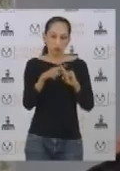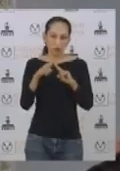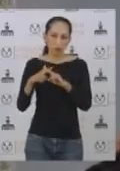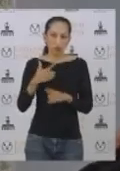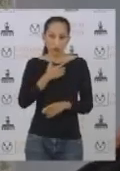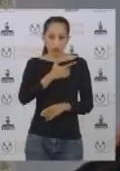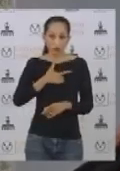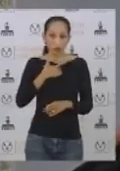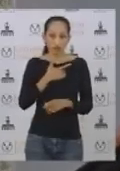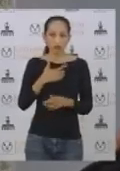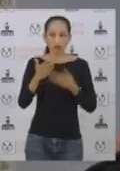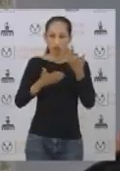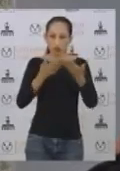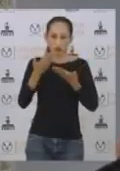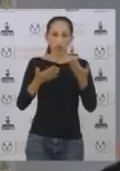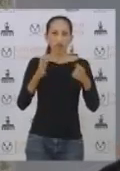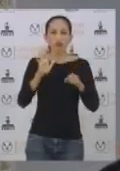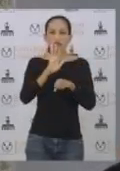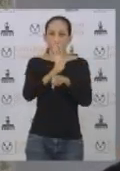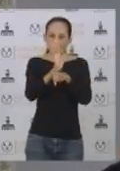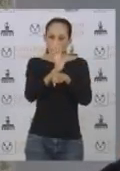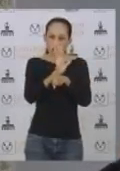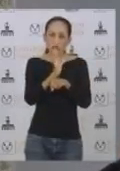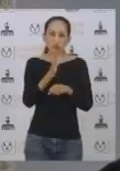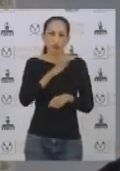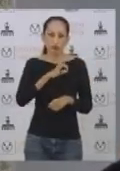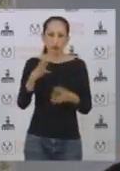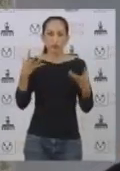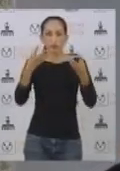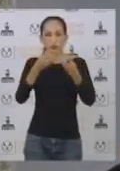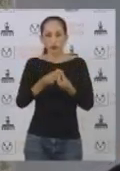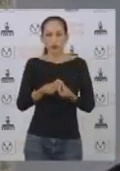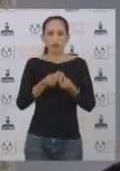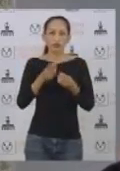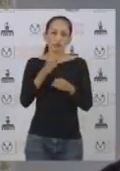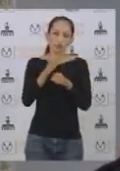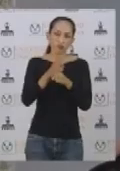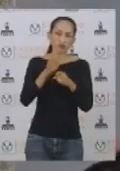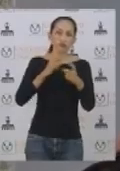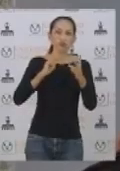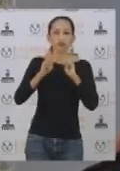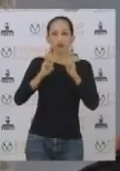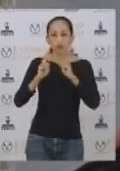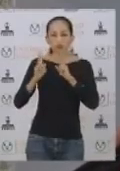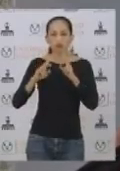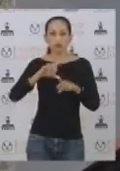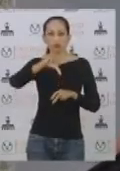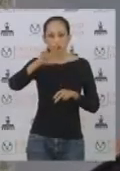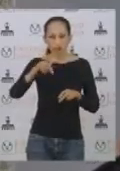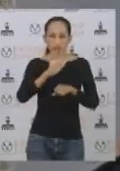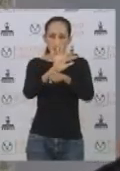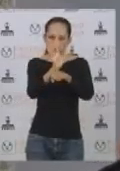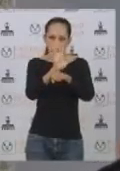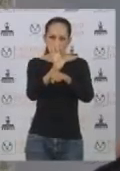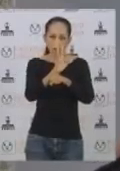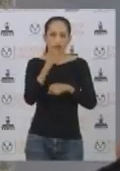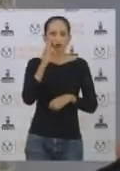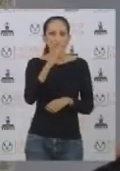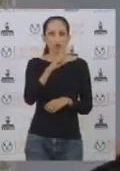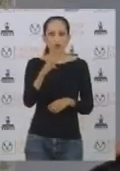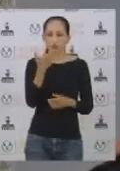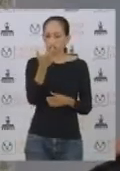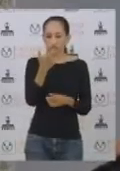gusta la literatura y le gusta el cine. Pues puede venir a acompañarnos un rato con la charla y después con la proyección de la película. No tiene ningún costo el taller.